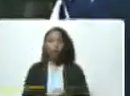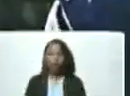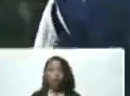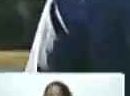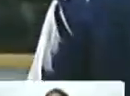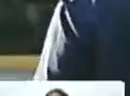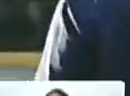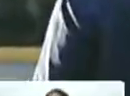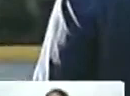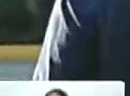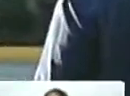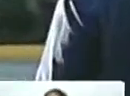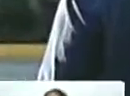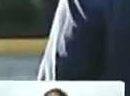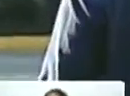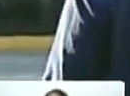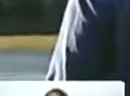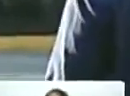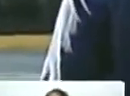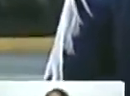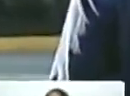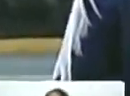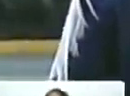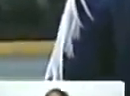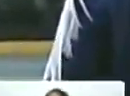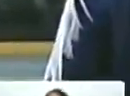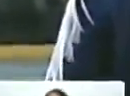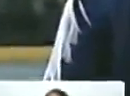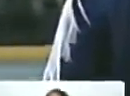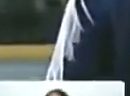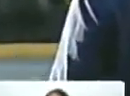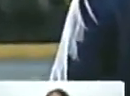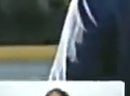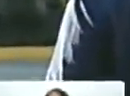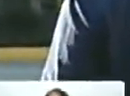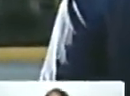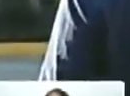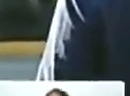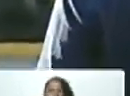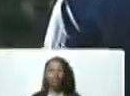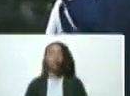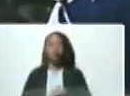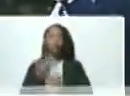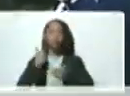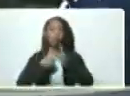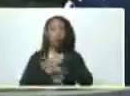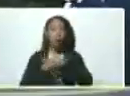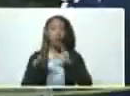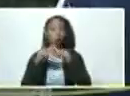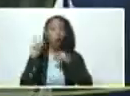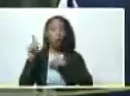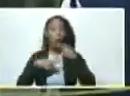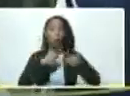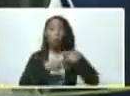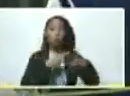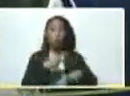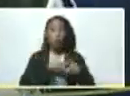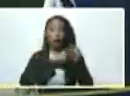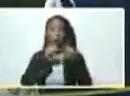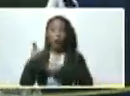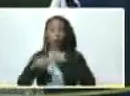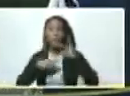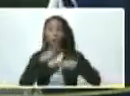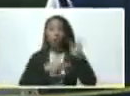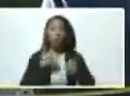berenjena, pepino, calabacín, caraotas, maíz, hemos sacado toda esa producción. Y con esa